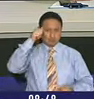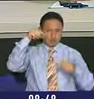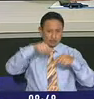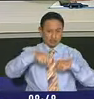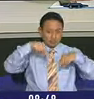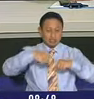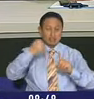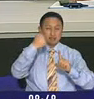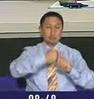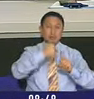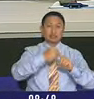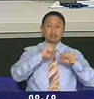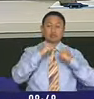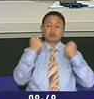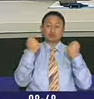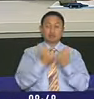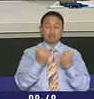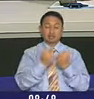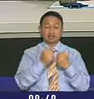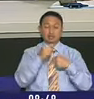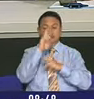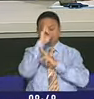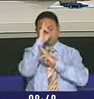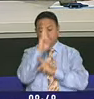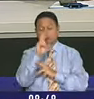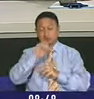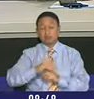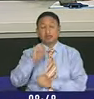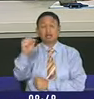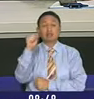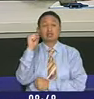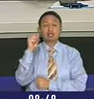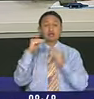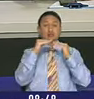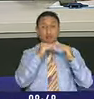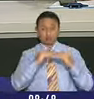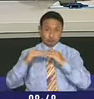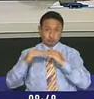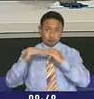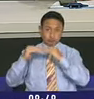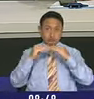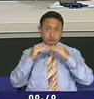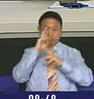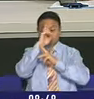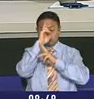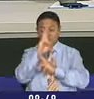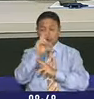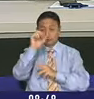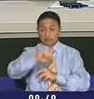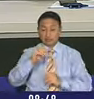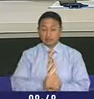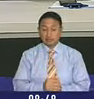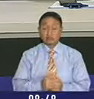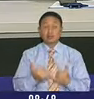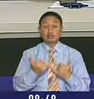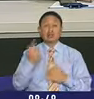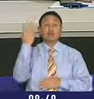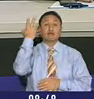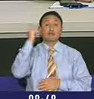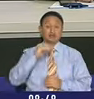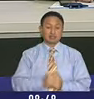la lucha por una sociedad y Estado que respete y promueva los derechos de igualdad y dignidad. En el marco de esta